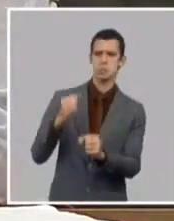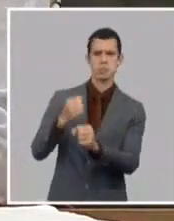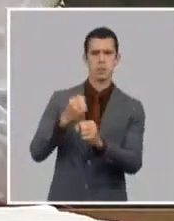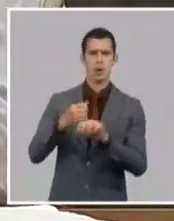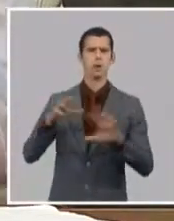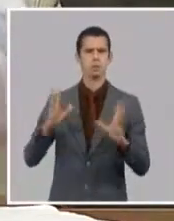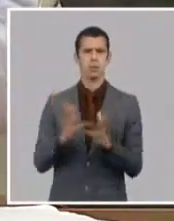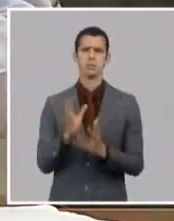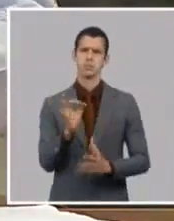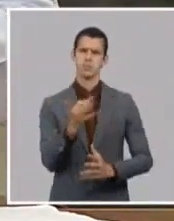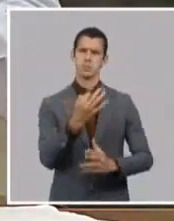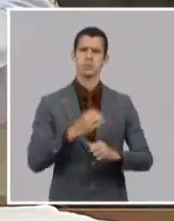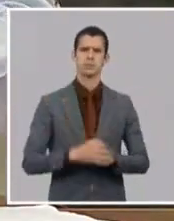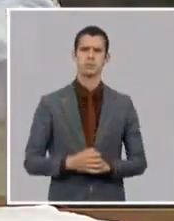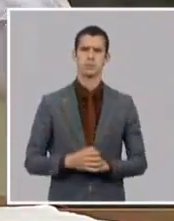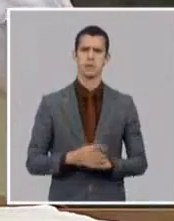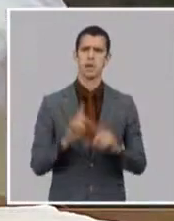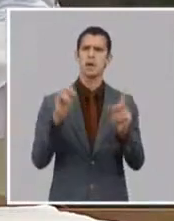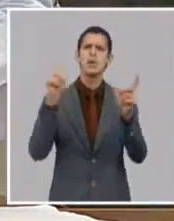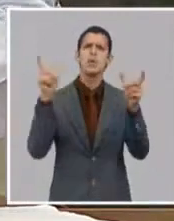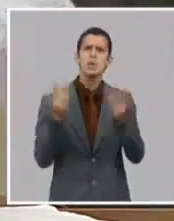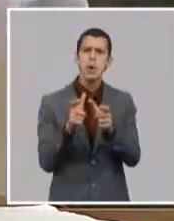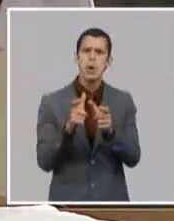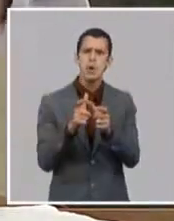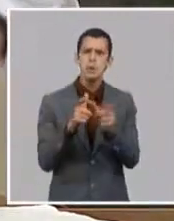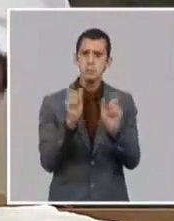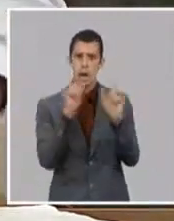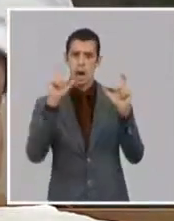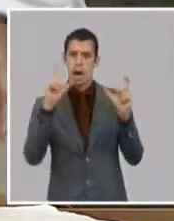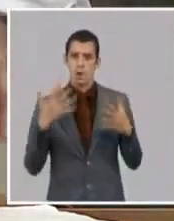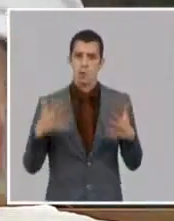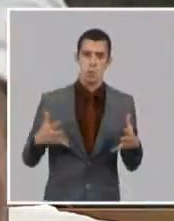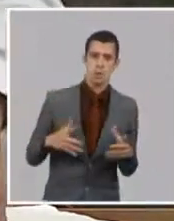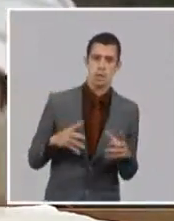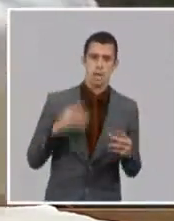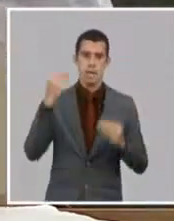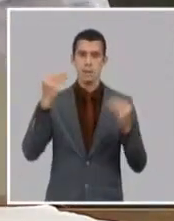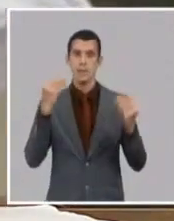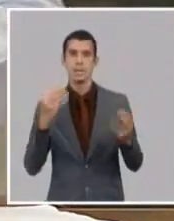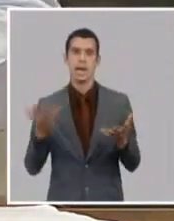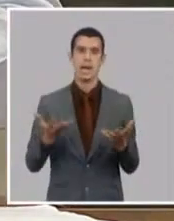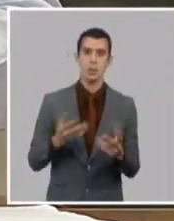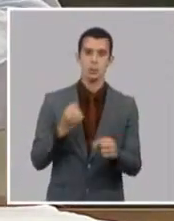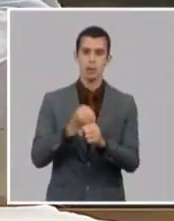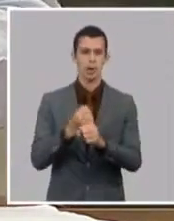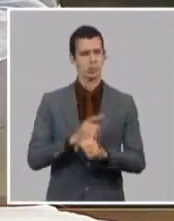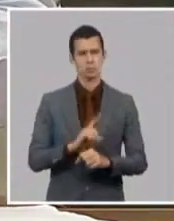citadas por esta situación, eran las reuniones que correspondían ordinariamente a sesiones del Buró Político,